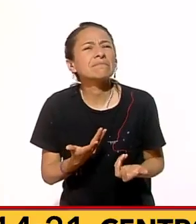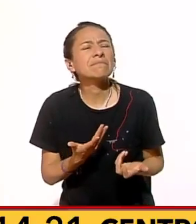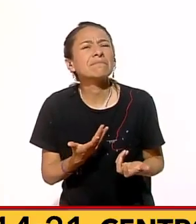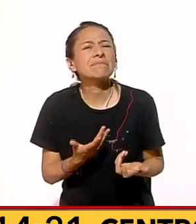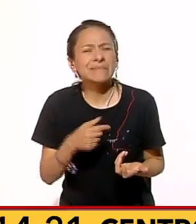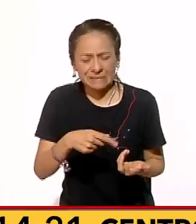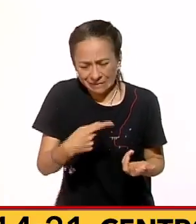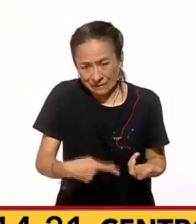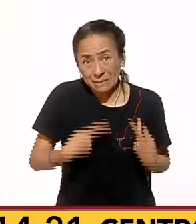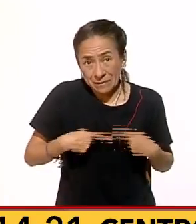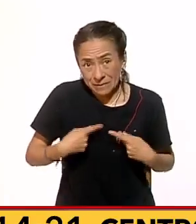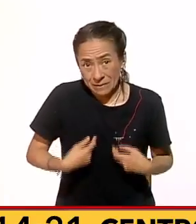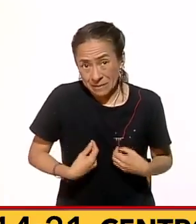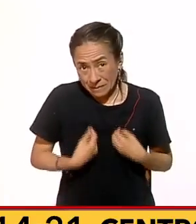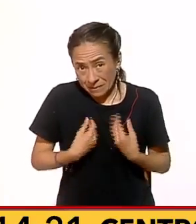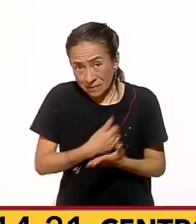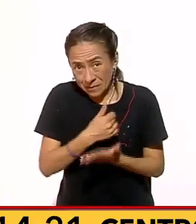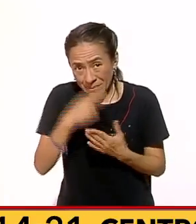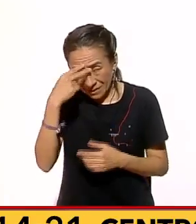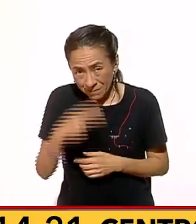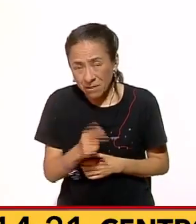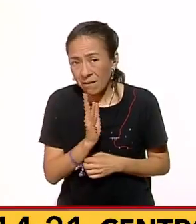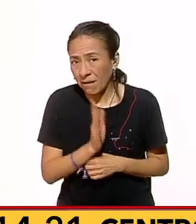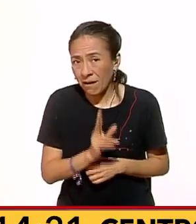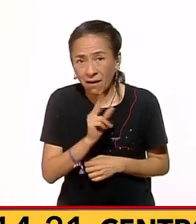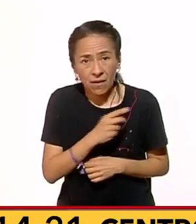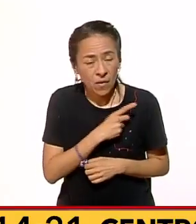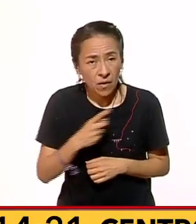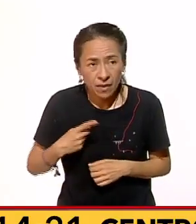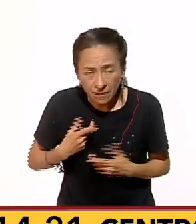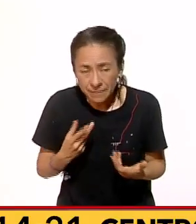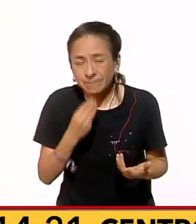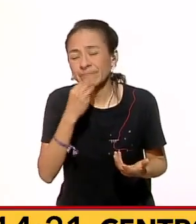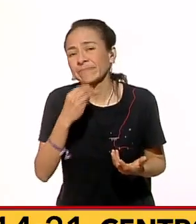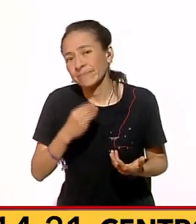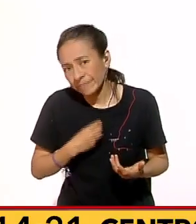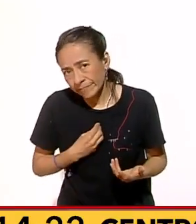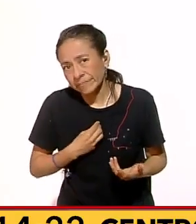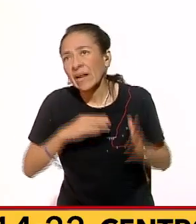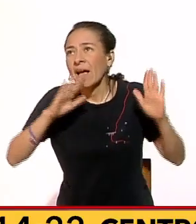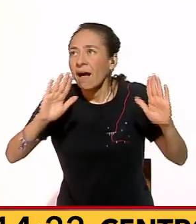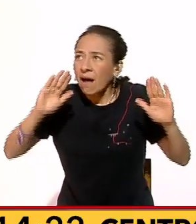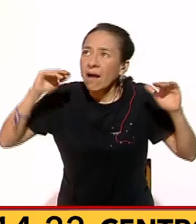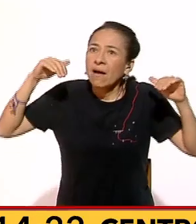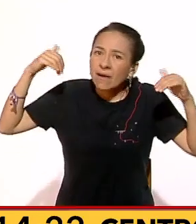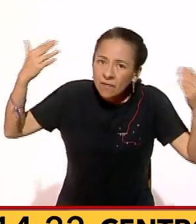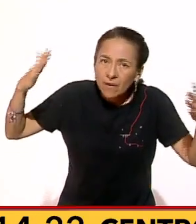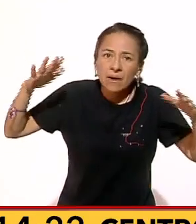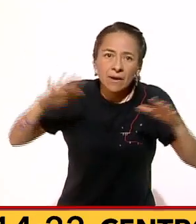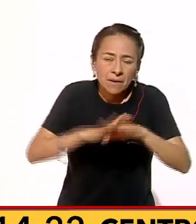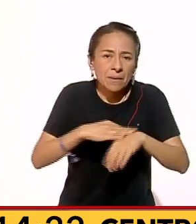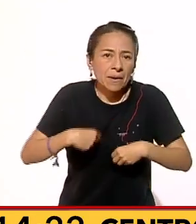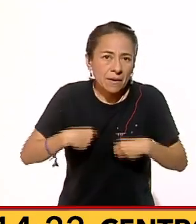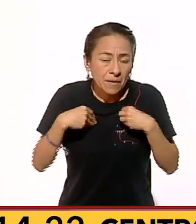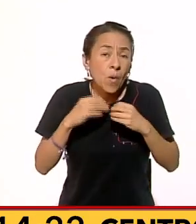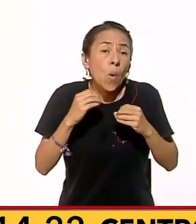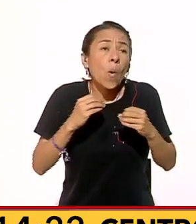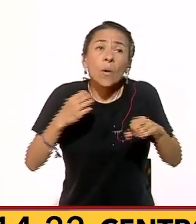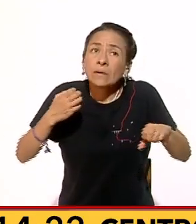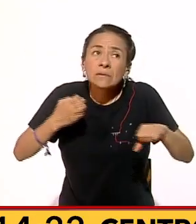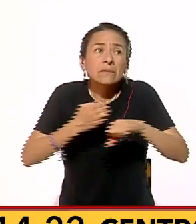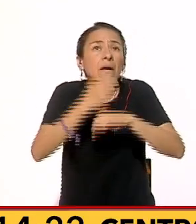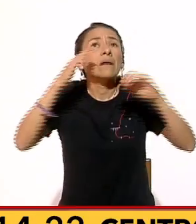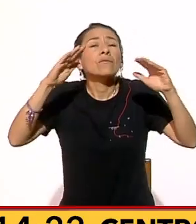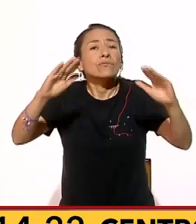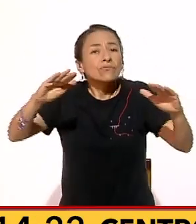que los capitalinos no tengan que migrar hacia las periferias de la ciudad o bien hacia otros estados?